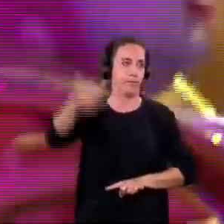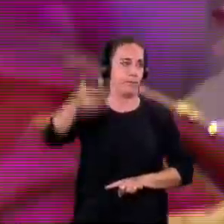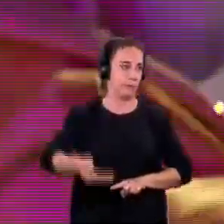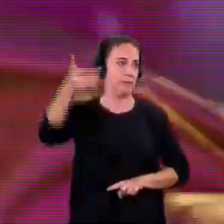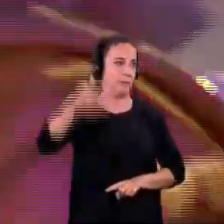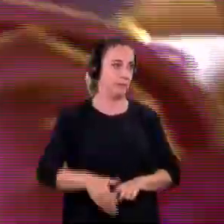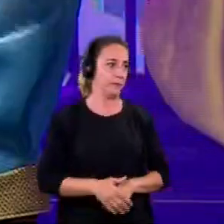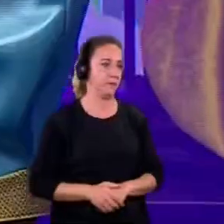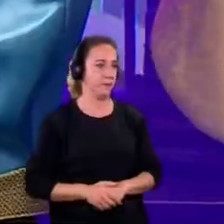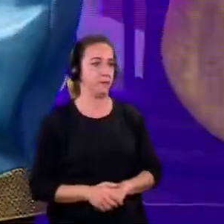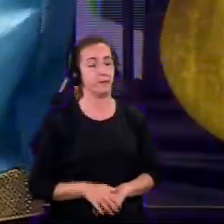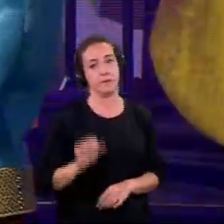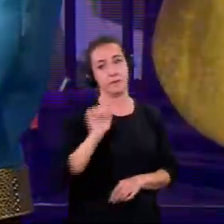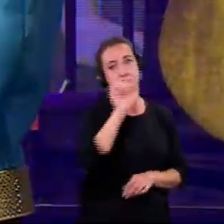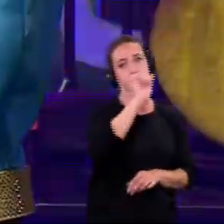social.